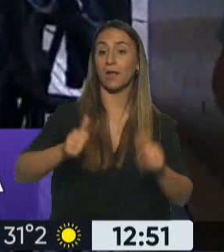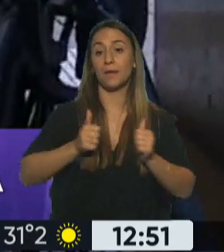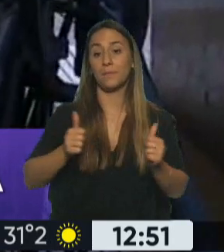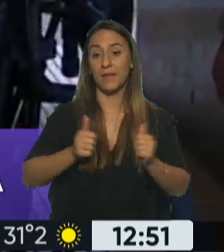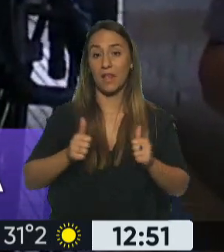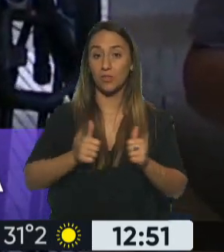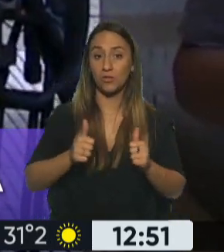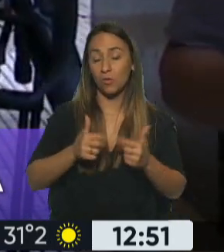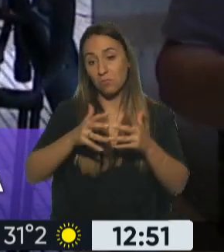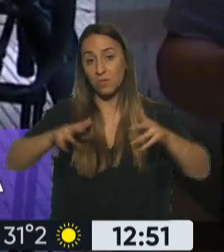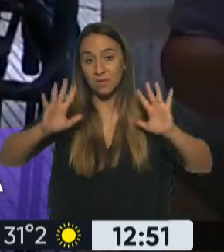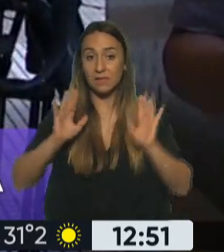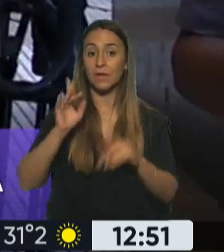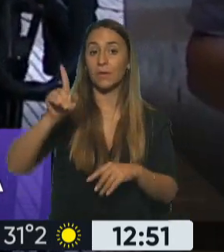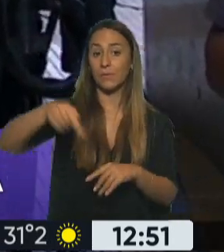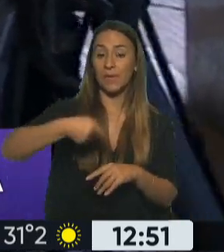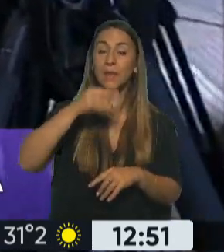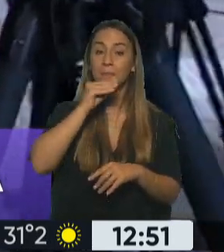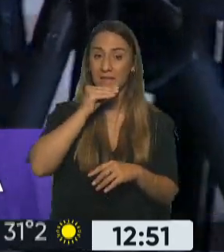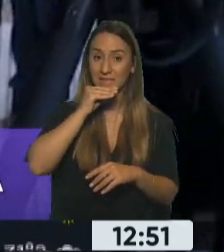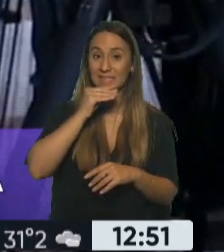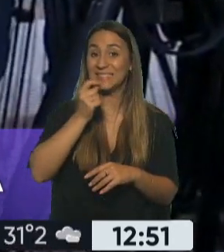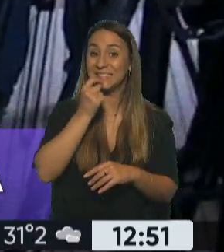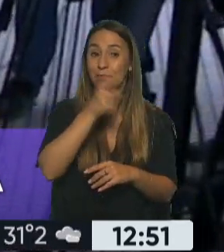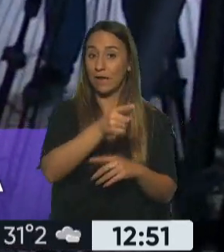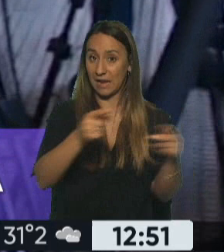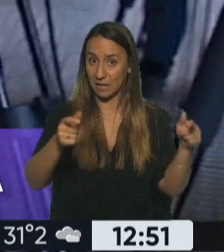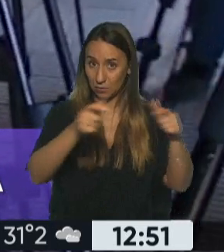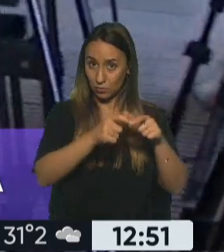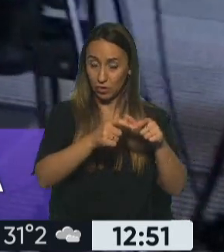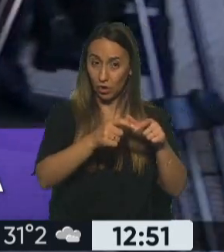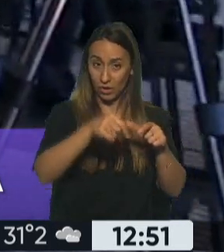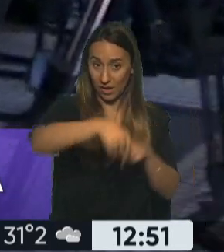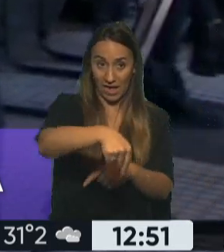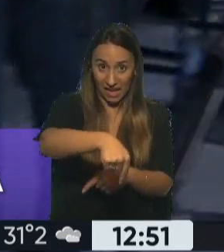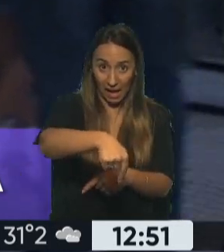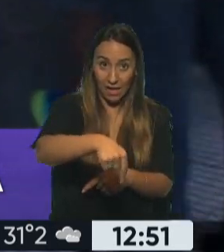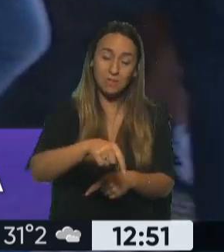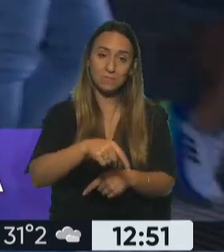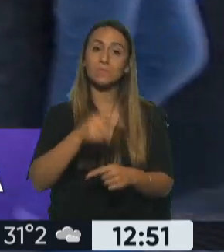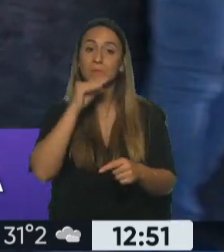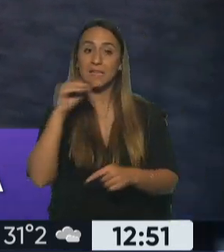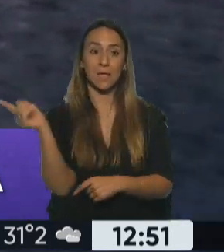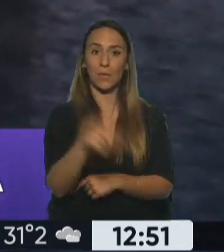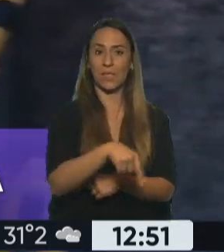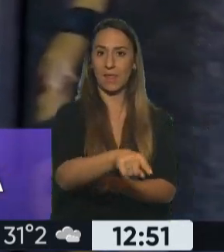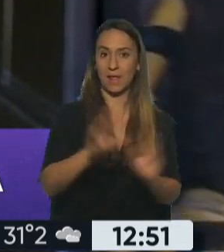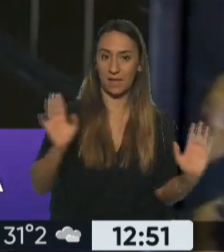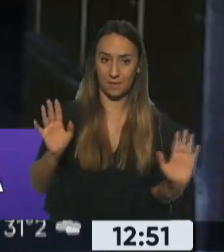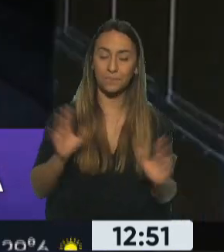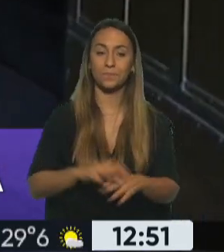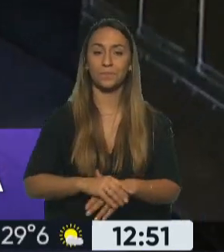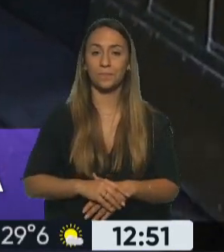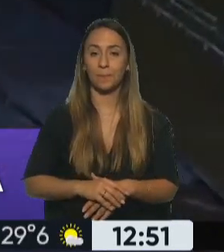a otro la posible llegada de Sergio ma Así es que la reunión se se realiza en este lugar trascendió